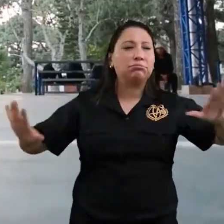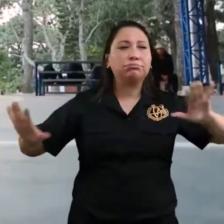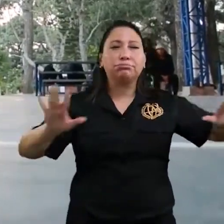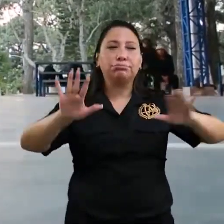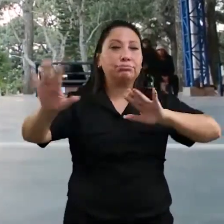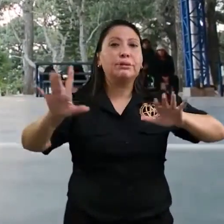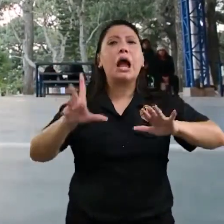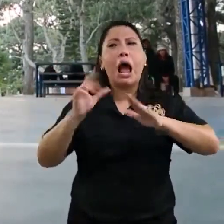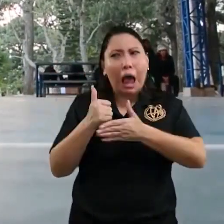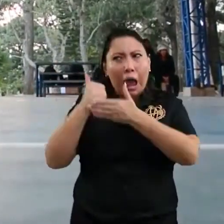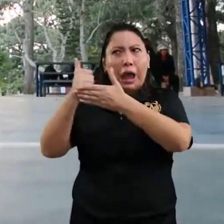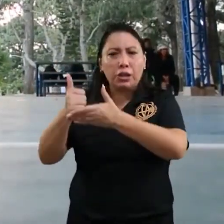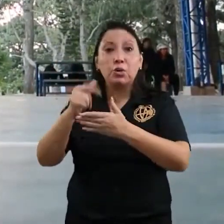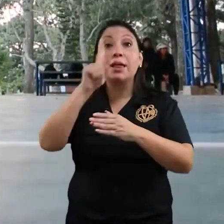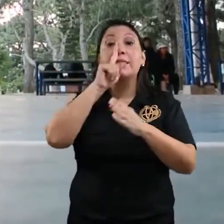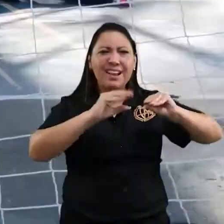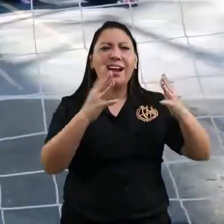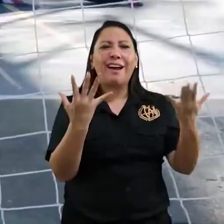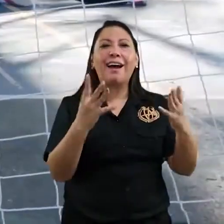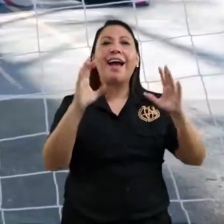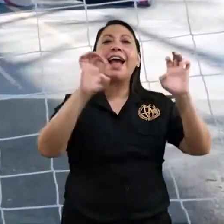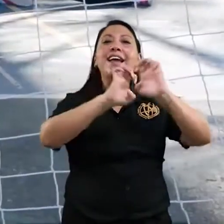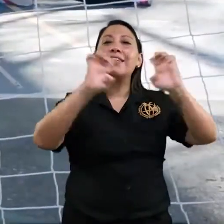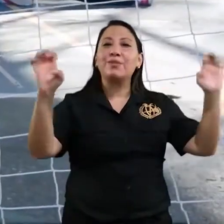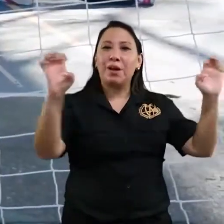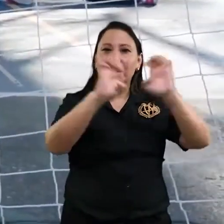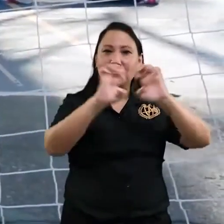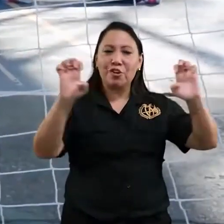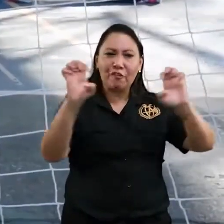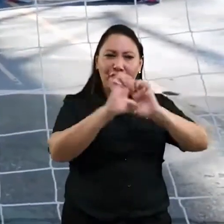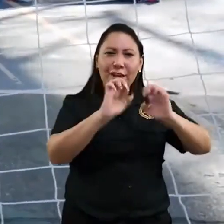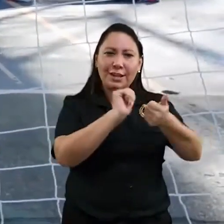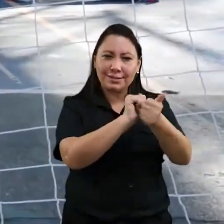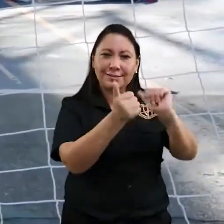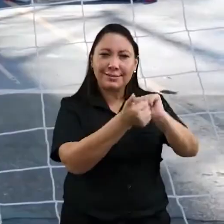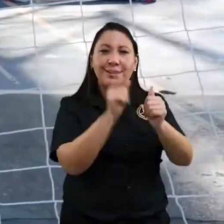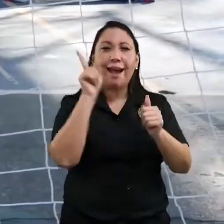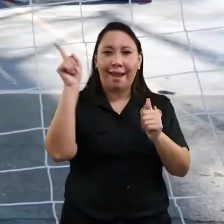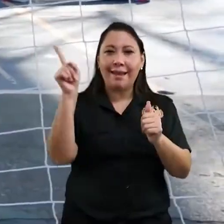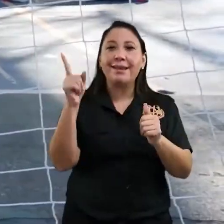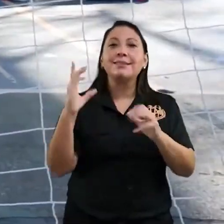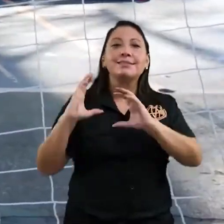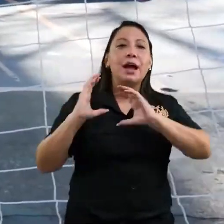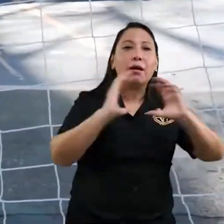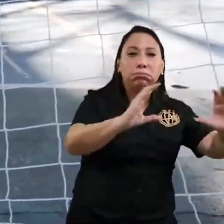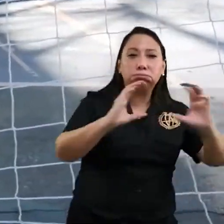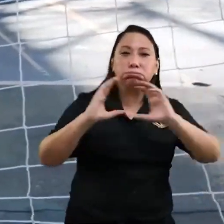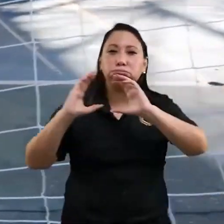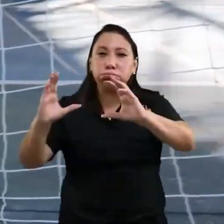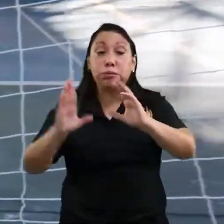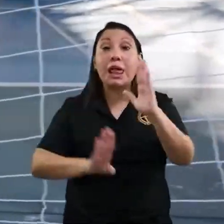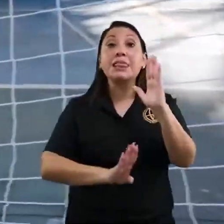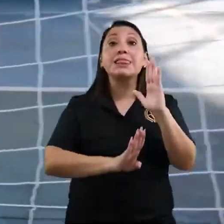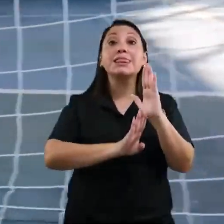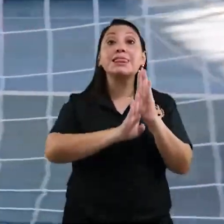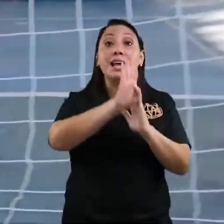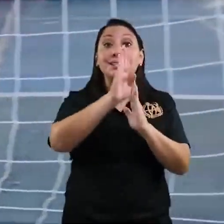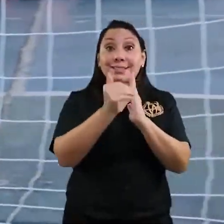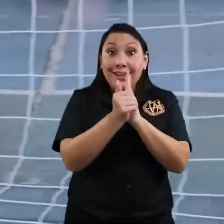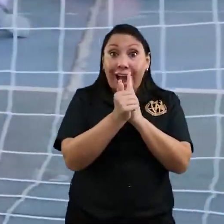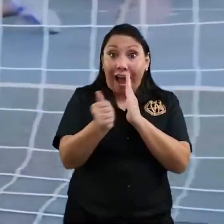jugadores el lanzamiento del balón se realiza exclusivamente con la mano con el objetivo de marcar goles en la